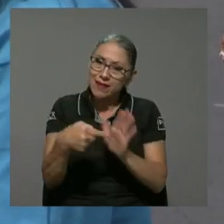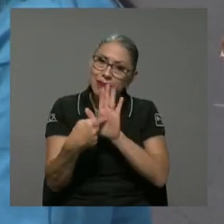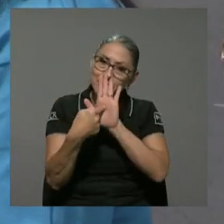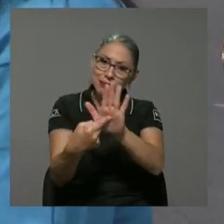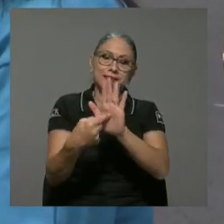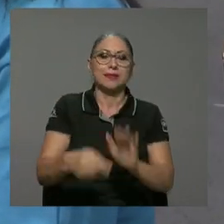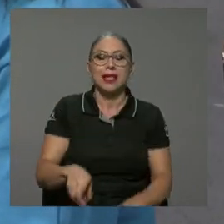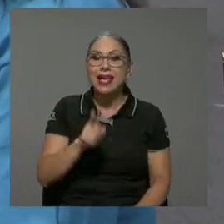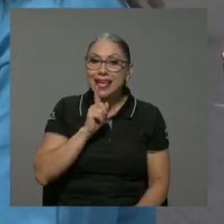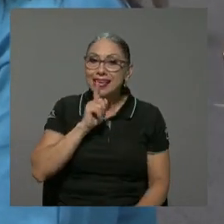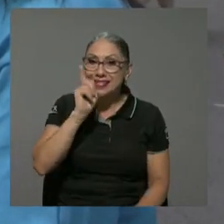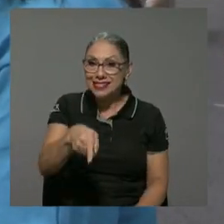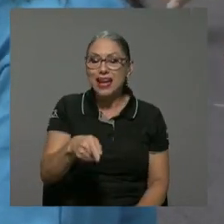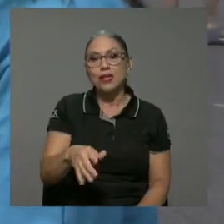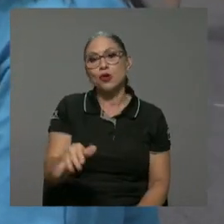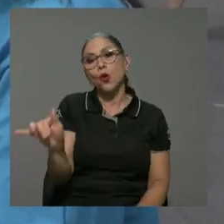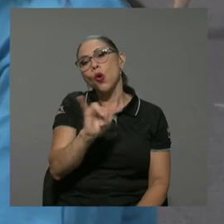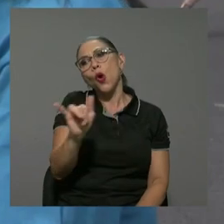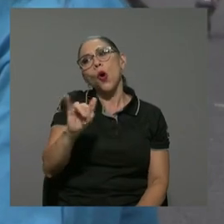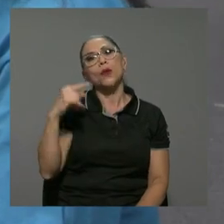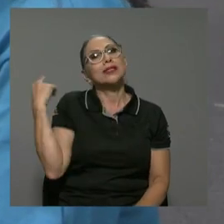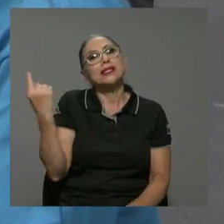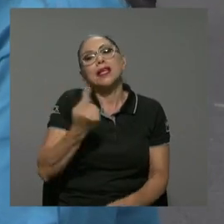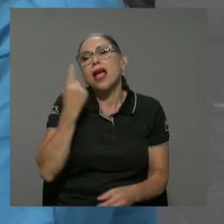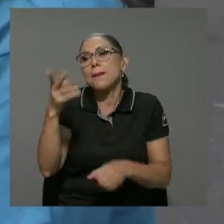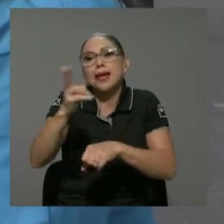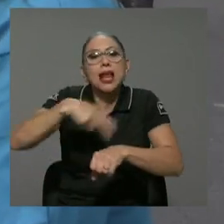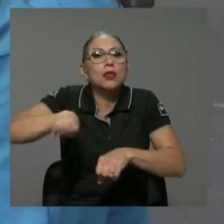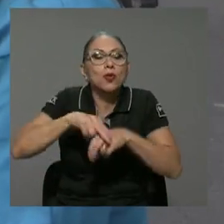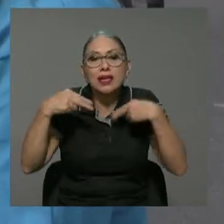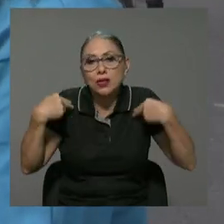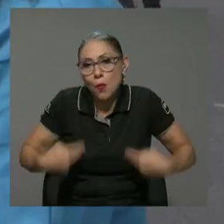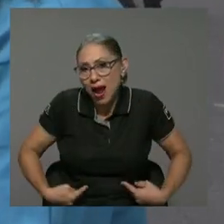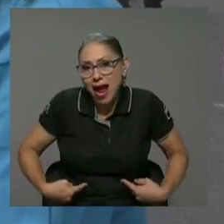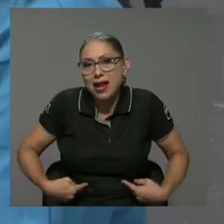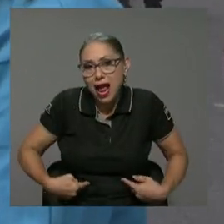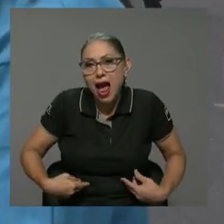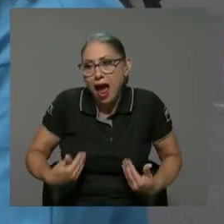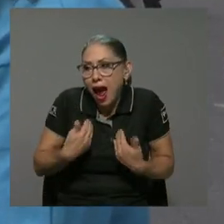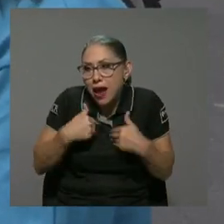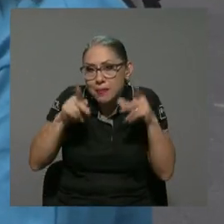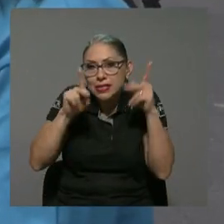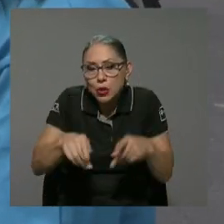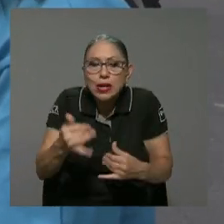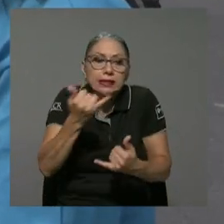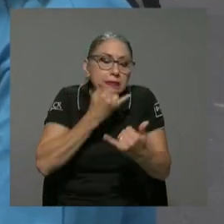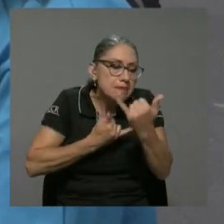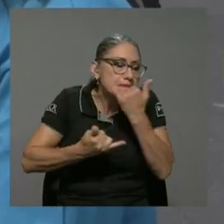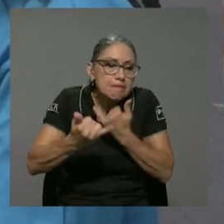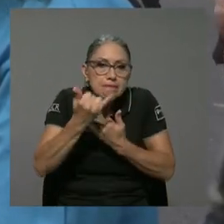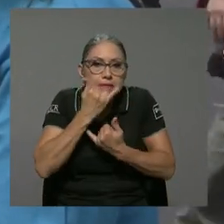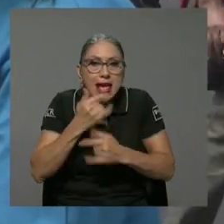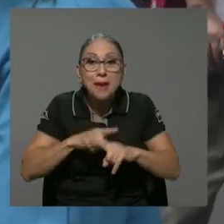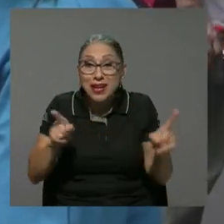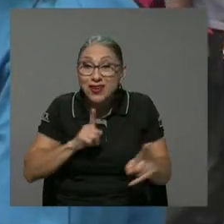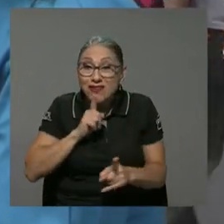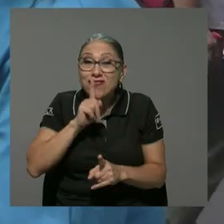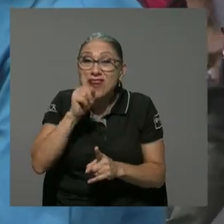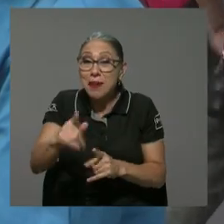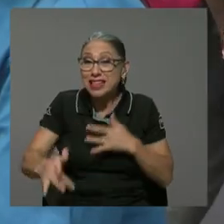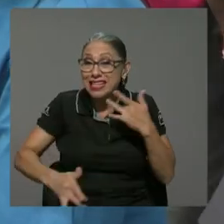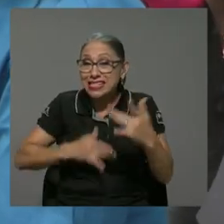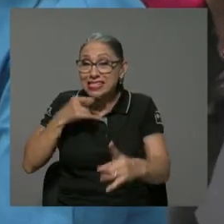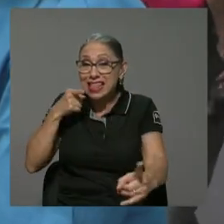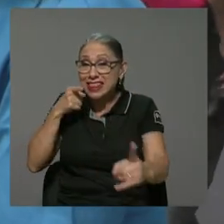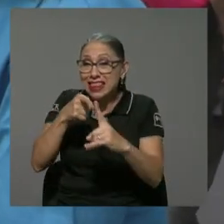bien es cierto, como toda naturaleza humana, ha habido personas con errores, ese no es el sentir del Partido Liberación Nacional.